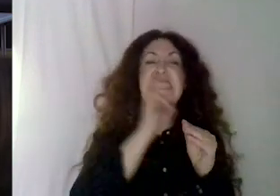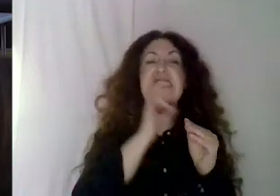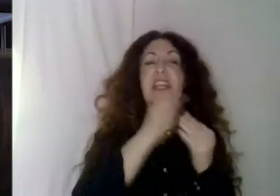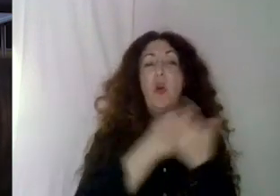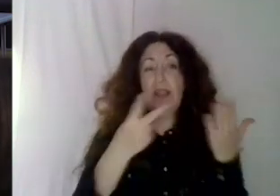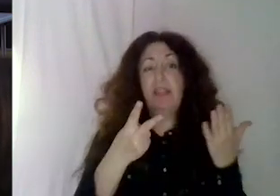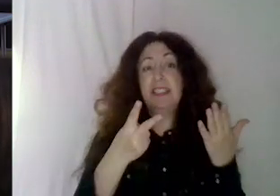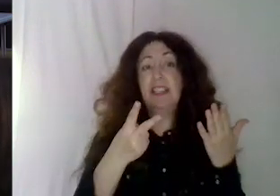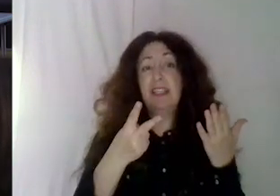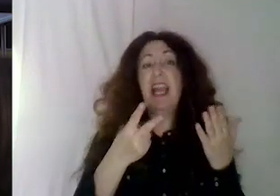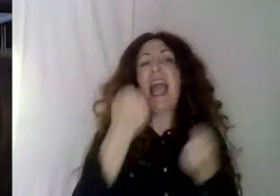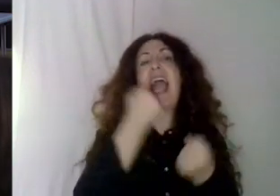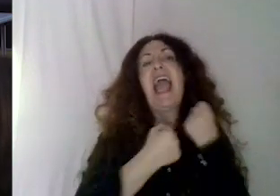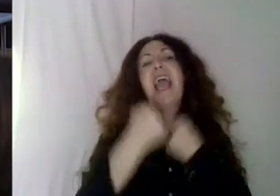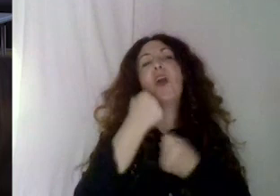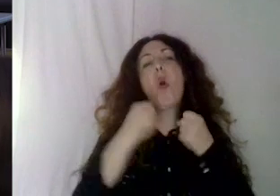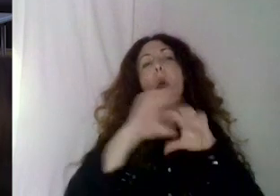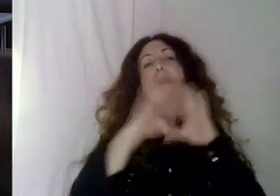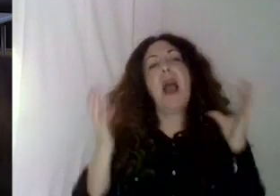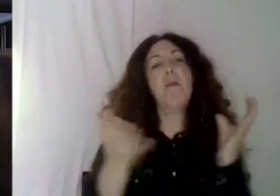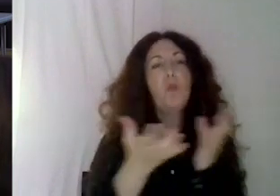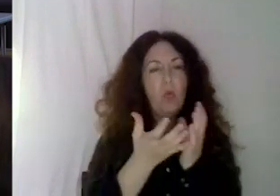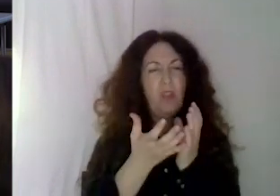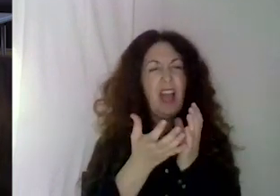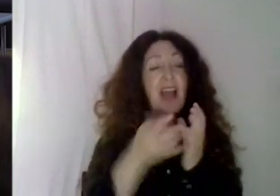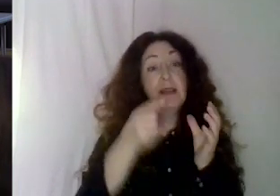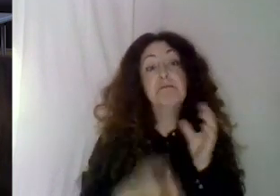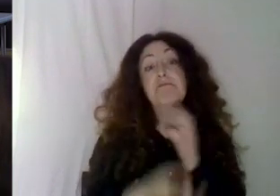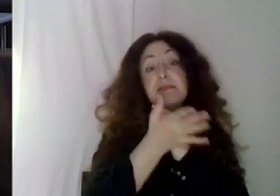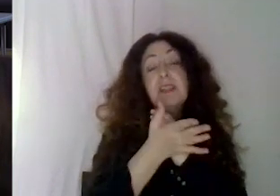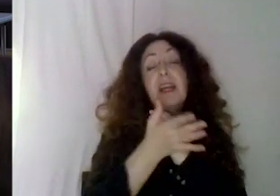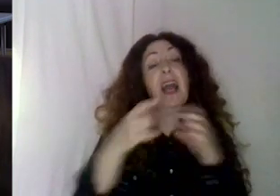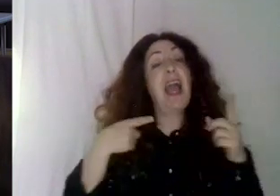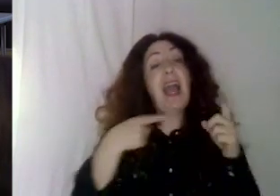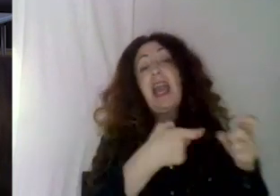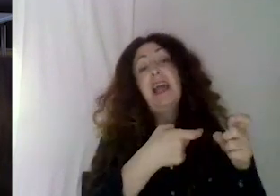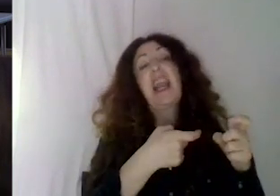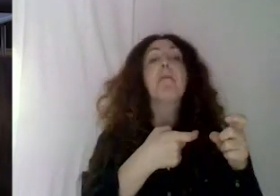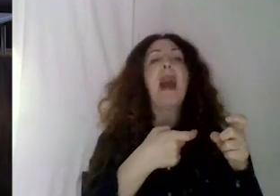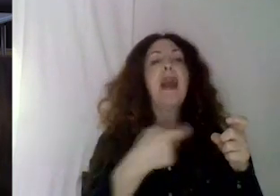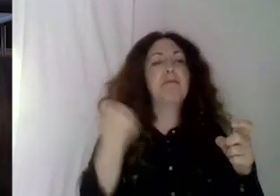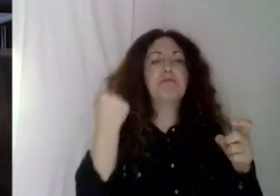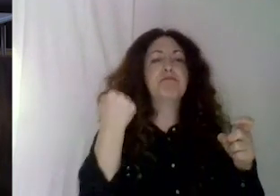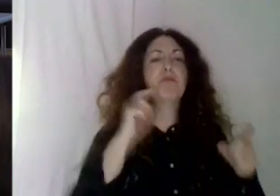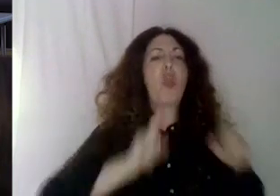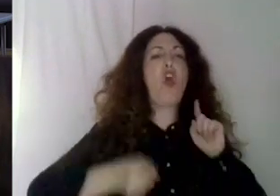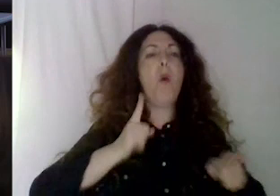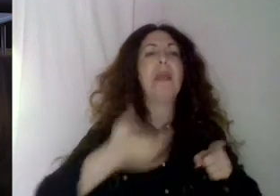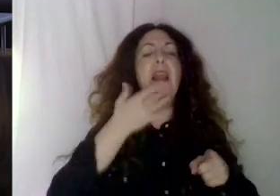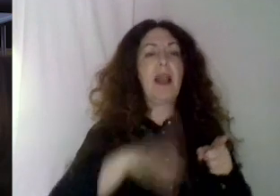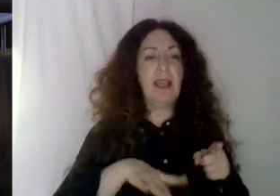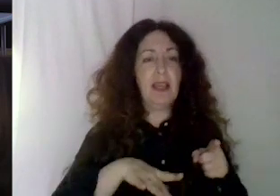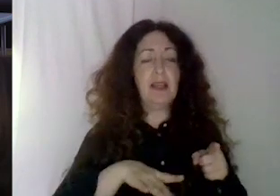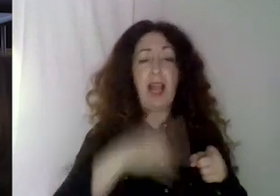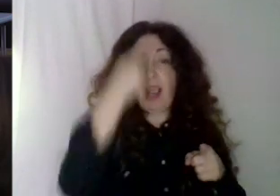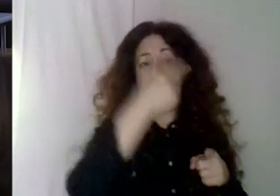lugar a una gran guerra para reordenar quién la va a dominar, si el mundo católico o el mundo protestante, y esa gran guerra se llama la